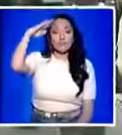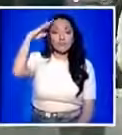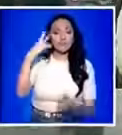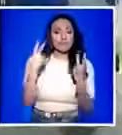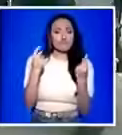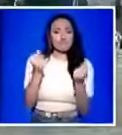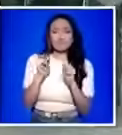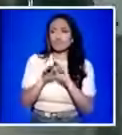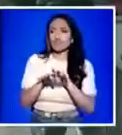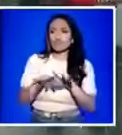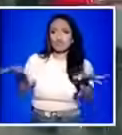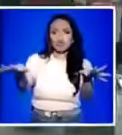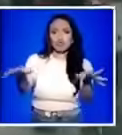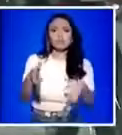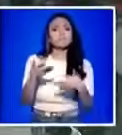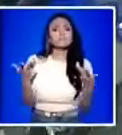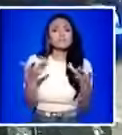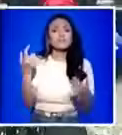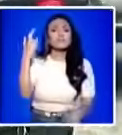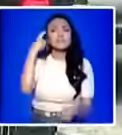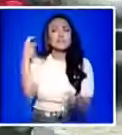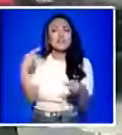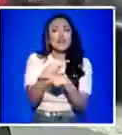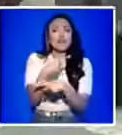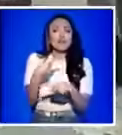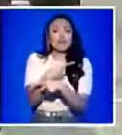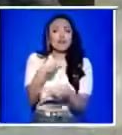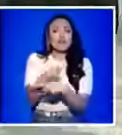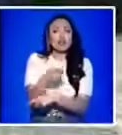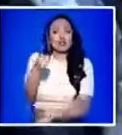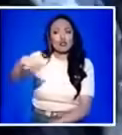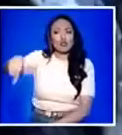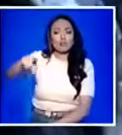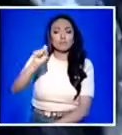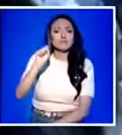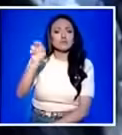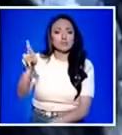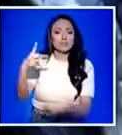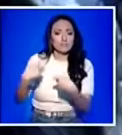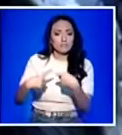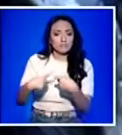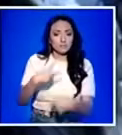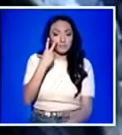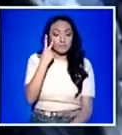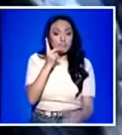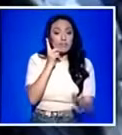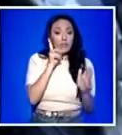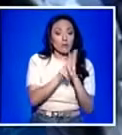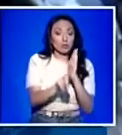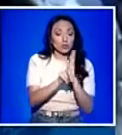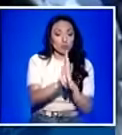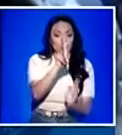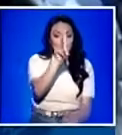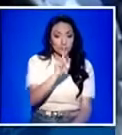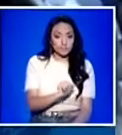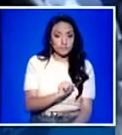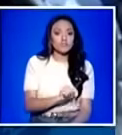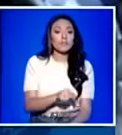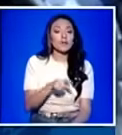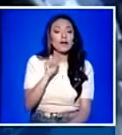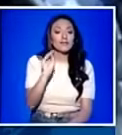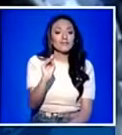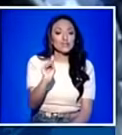desplazaron por puntos considerados conflictivos en el distrito Eloy Alfaro. Una denuncia hecha en redes sociales los